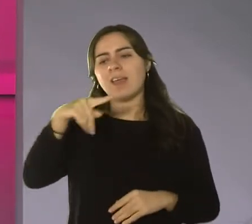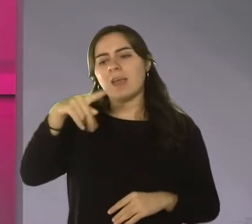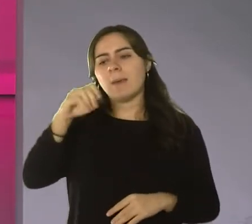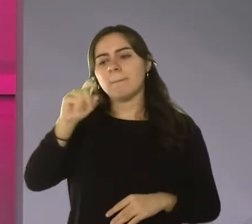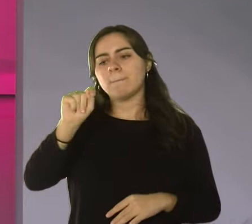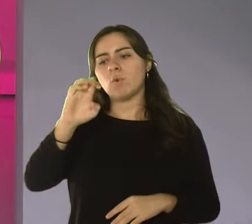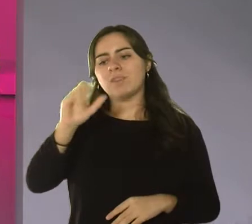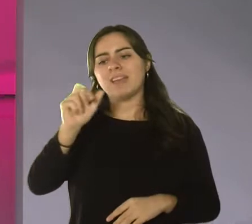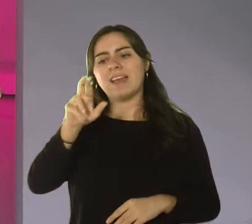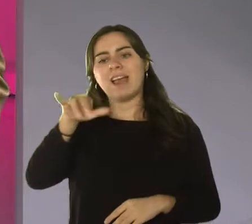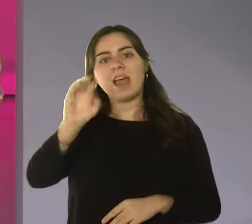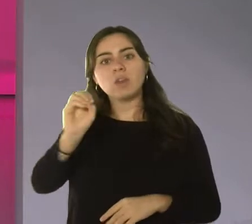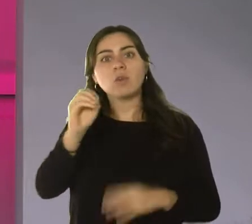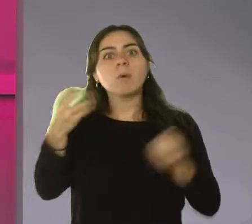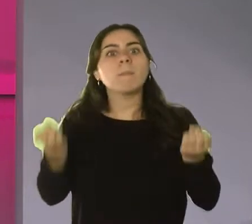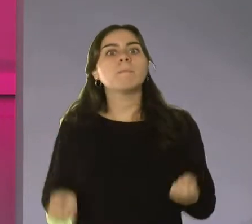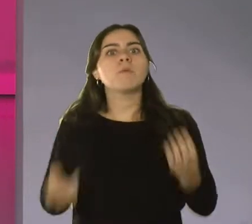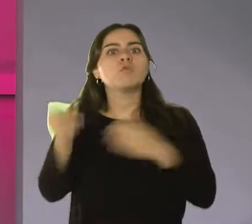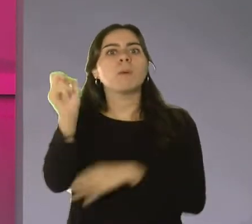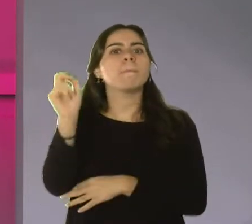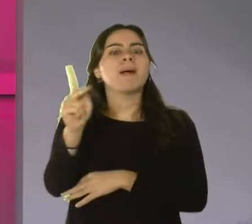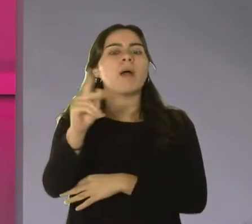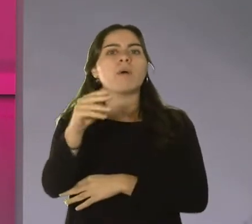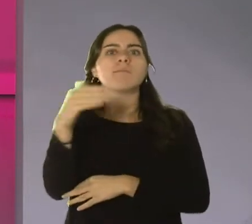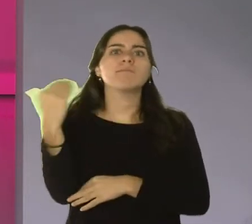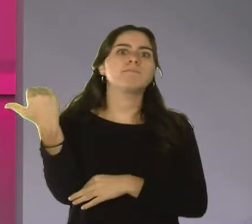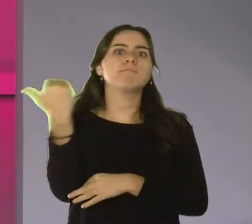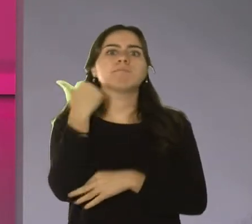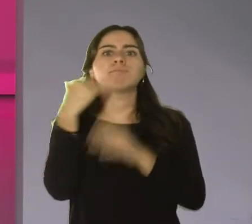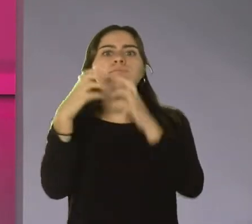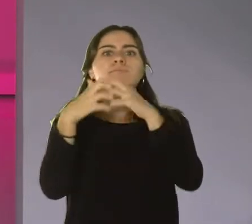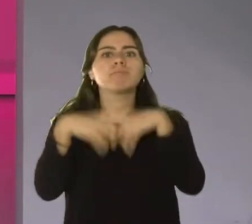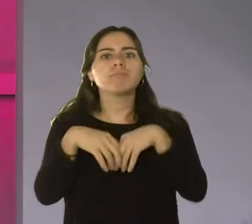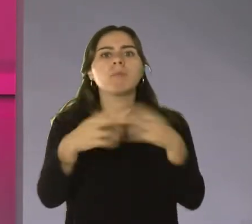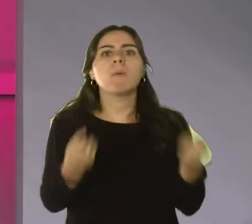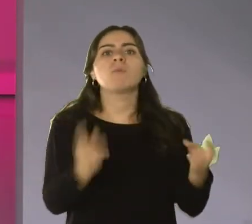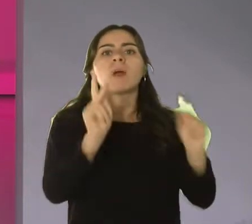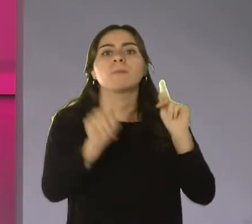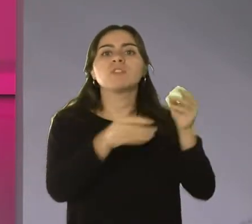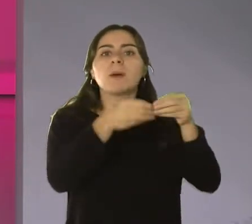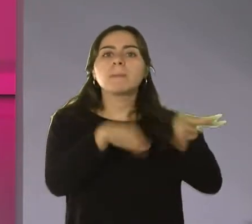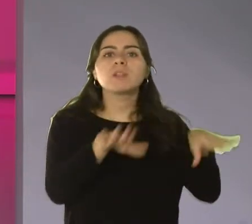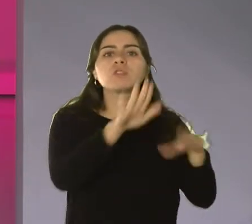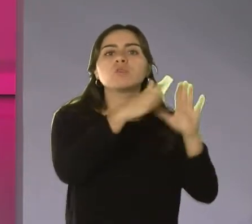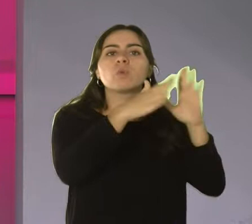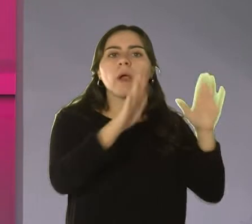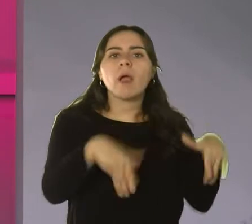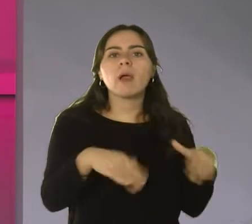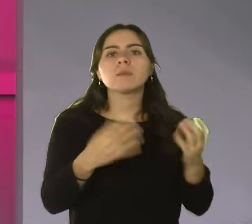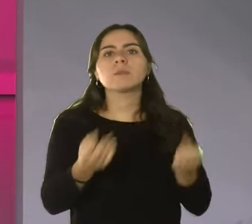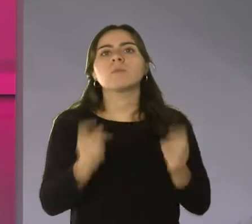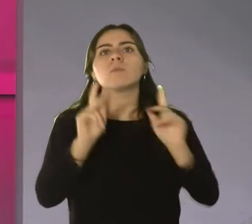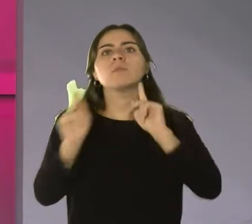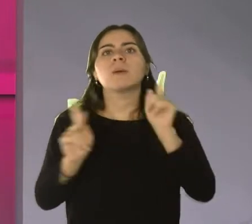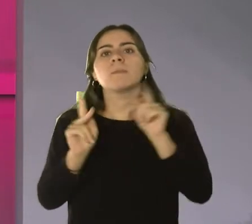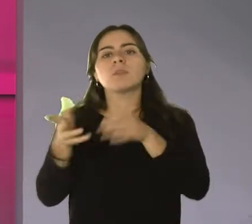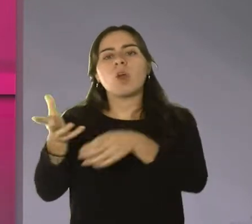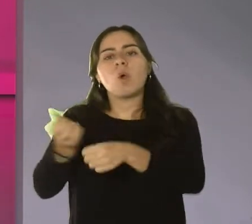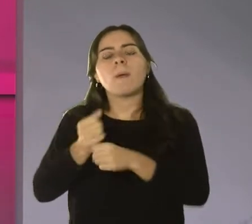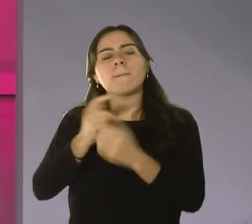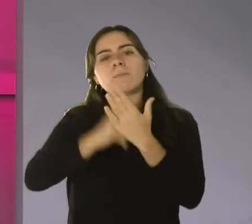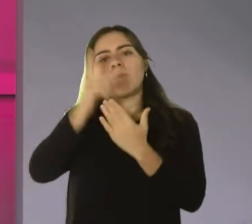muchos bancos se fueron a la quiebra, desaparecieron, muchas personas perdieron sus viviendas, muchas se acogieron a programas como el Loss